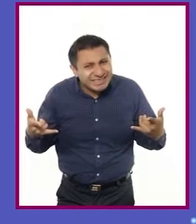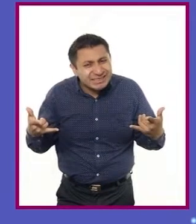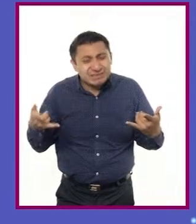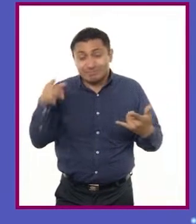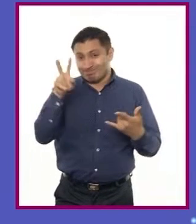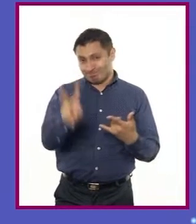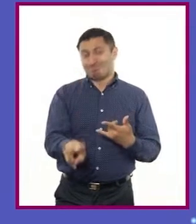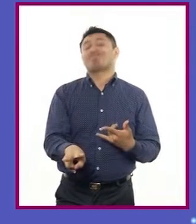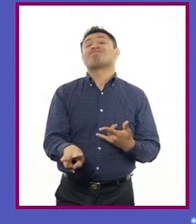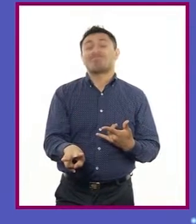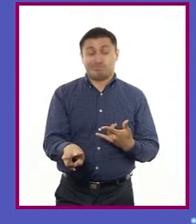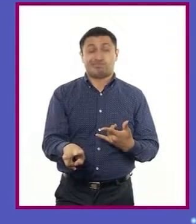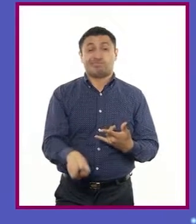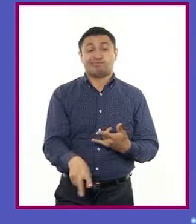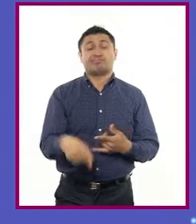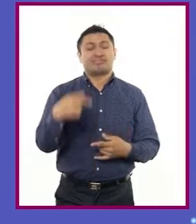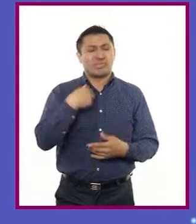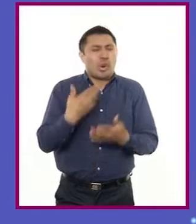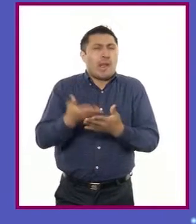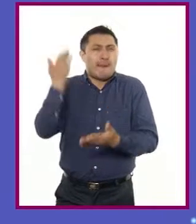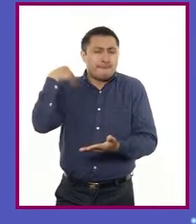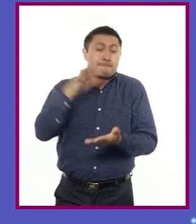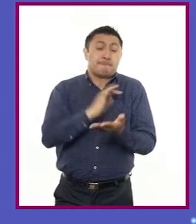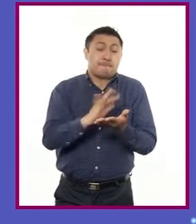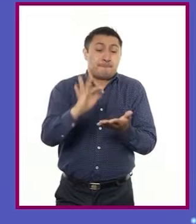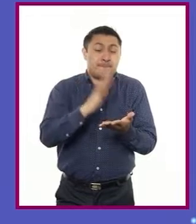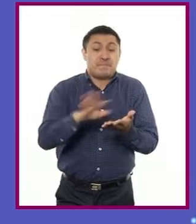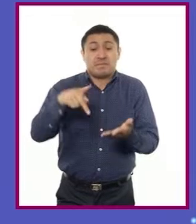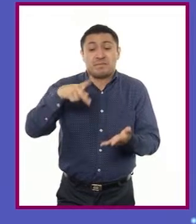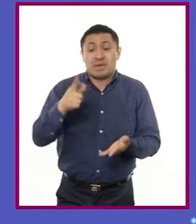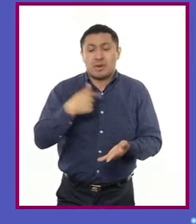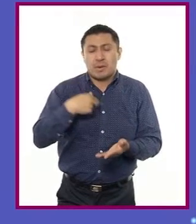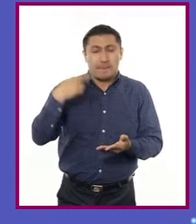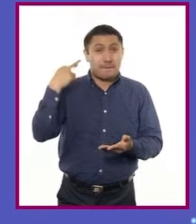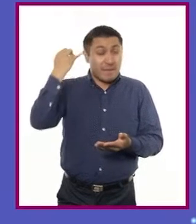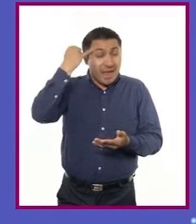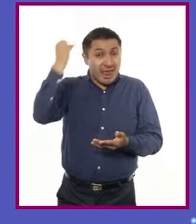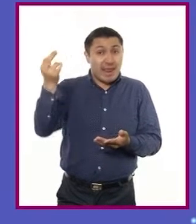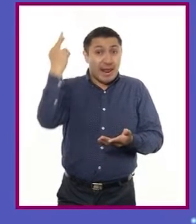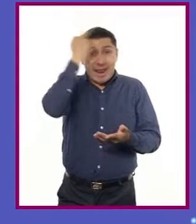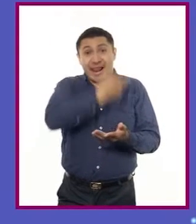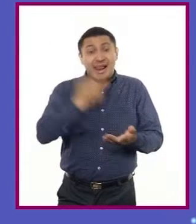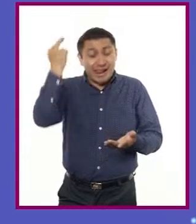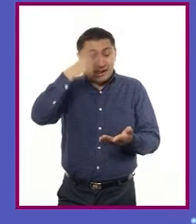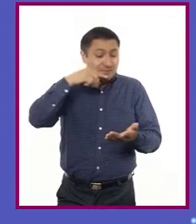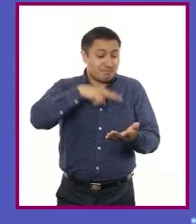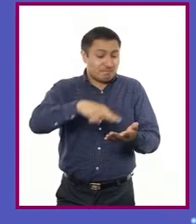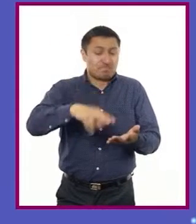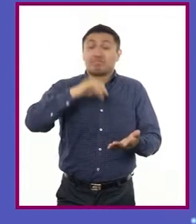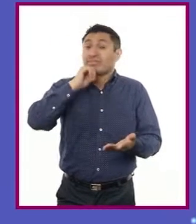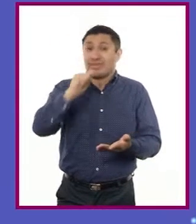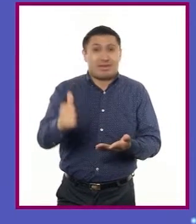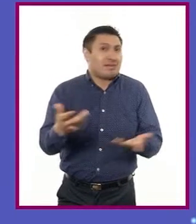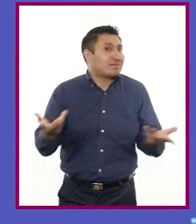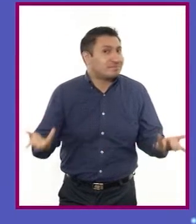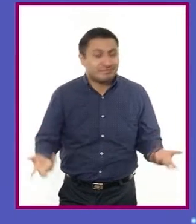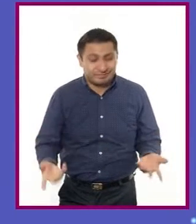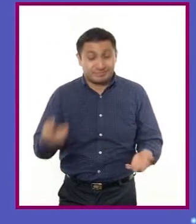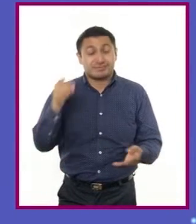Es cierto, las he leído, pero no se me había ocurrido analizar el vocabulario. Por aquí dejé algunas.